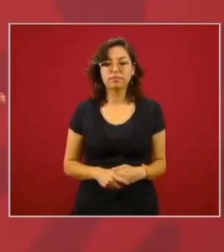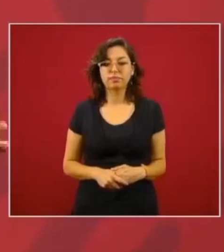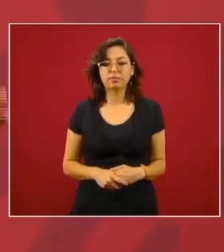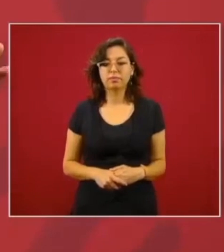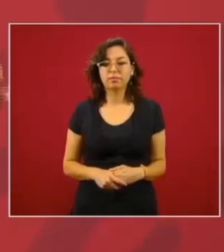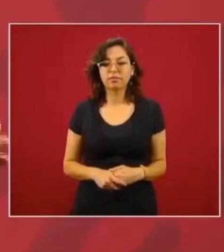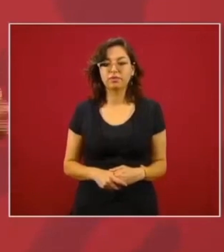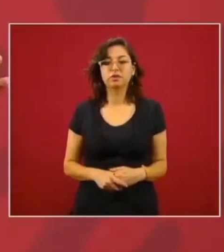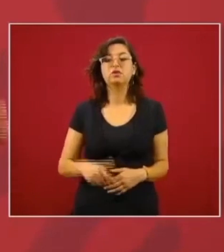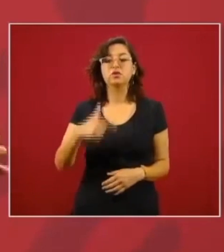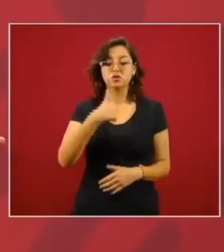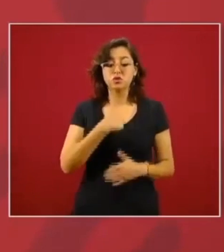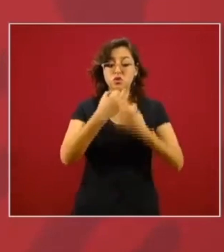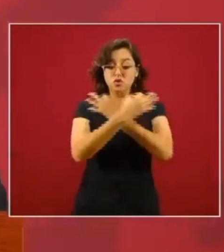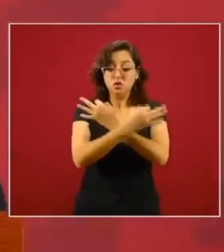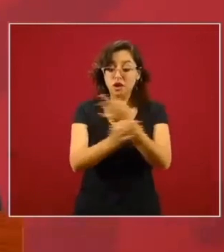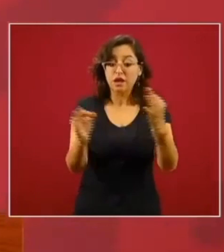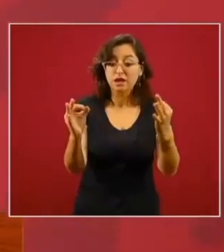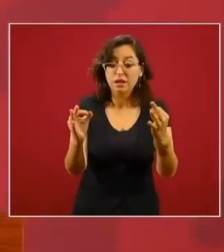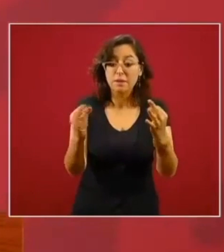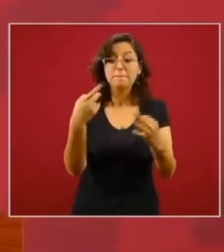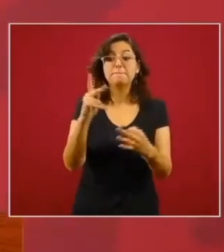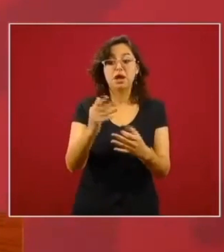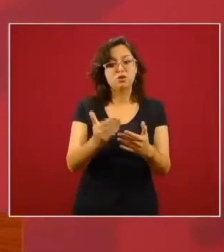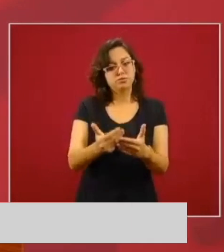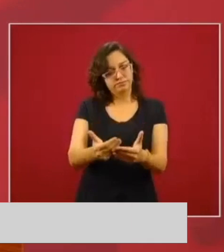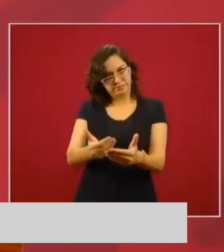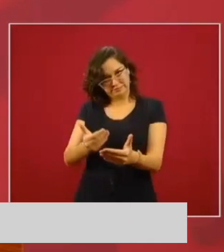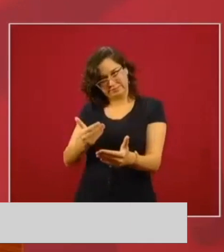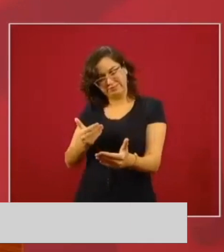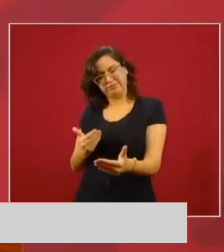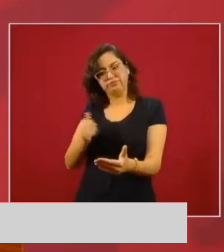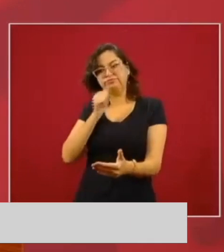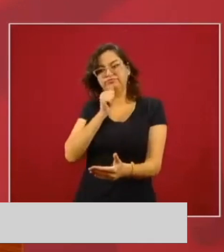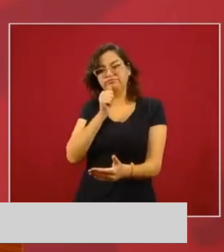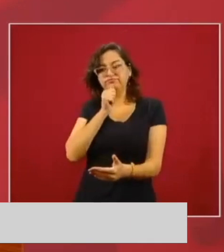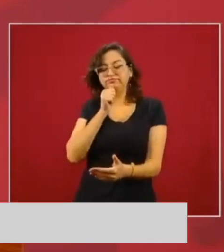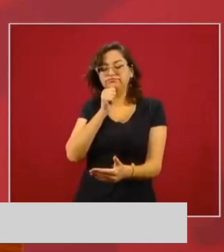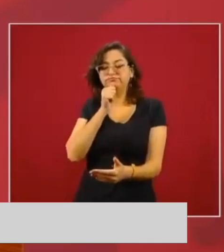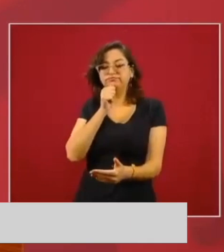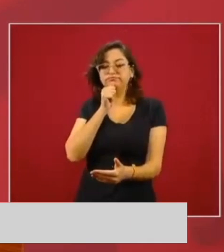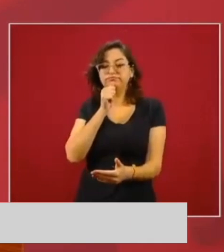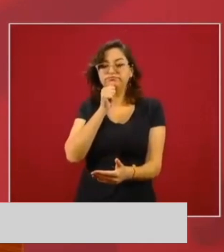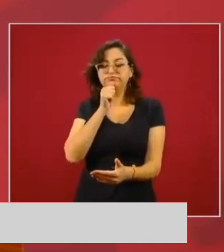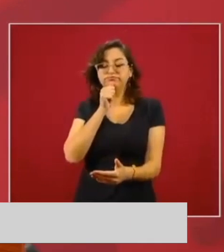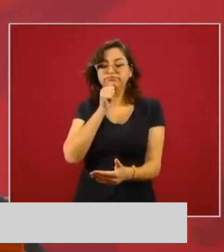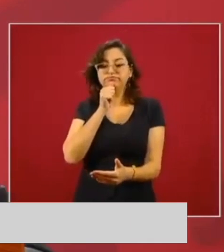todavía, porque tengo que actuar de manera precavida, se trata de